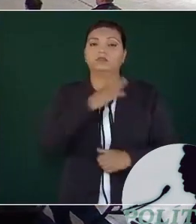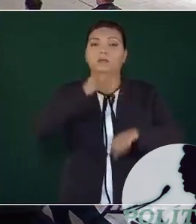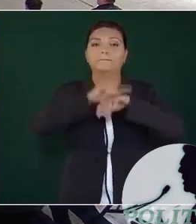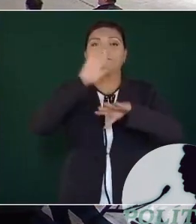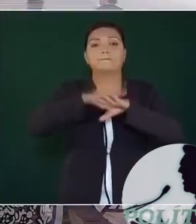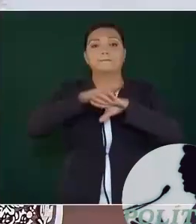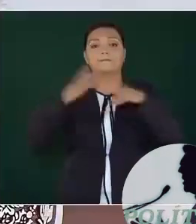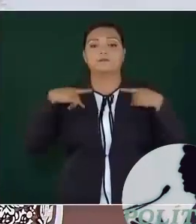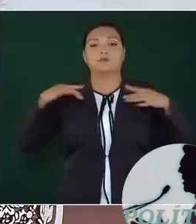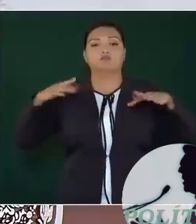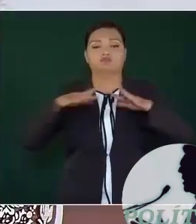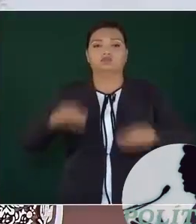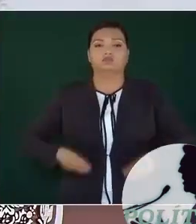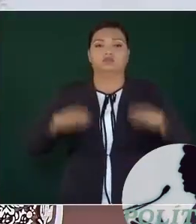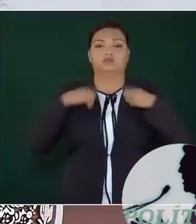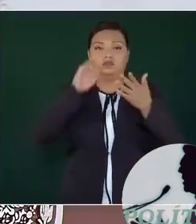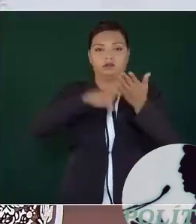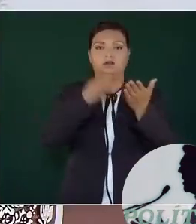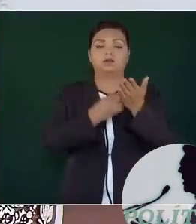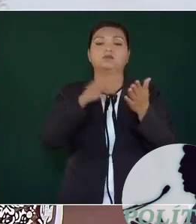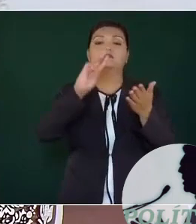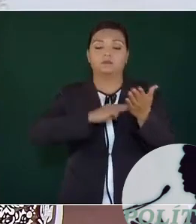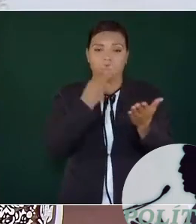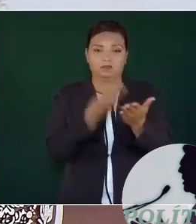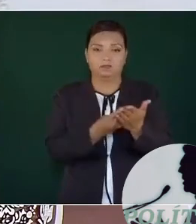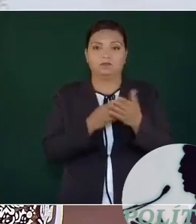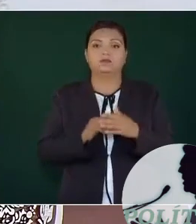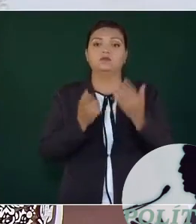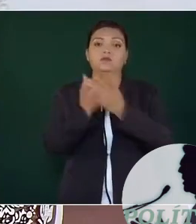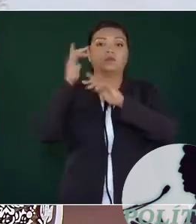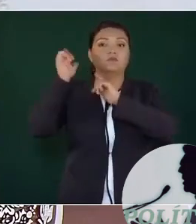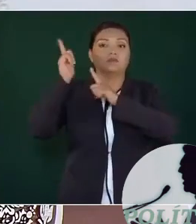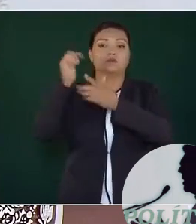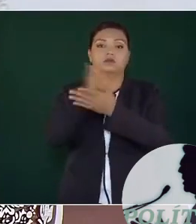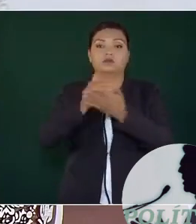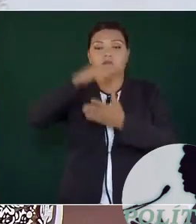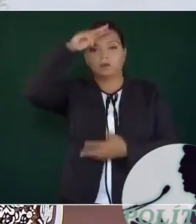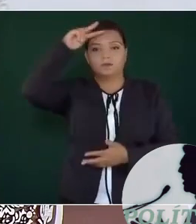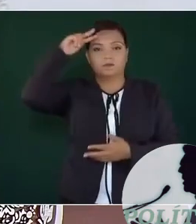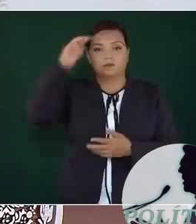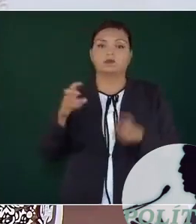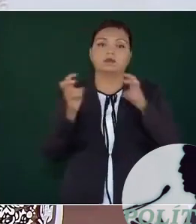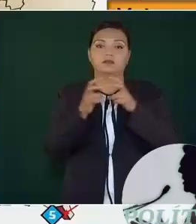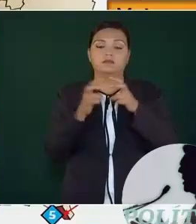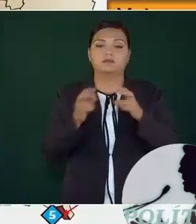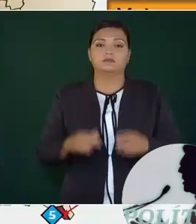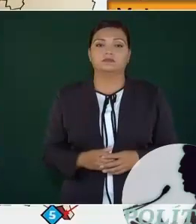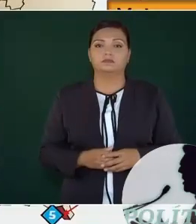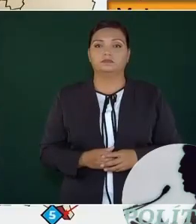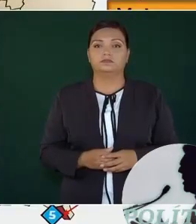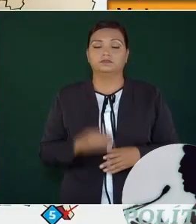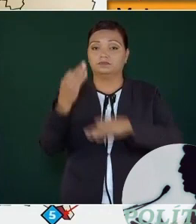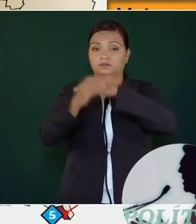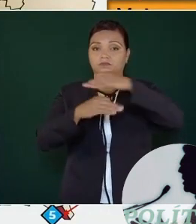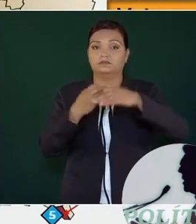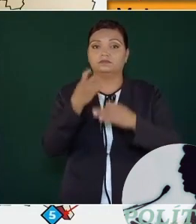más poblados: Reynosa, Matamoros, Nuevo Laredo, Ciudad Victoria y Tampico. Del